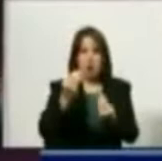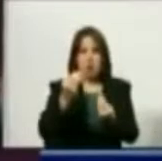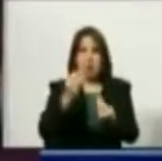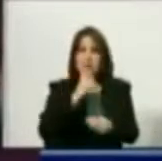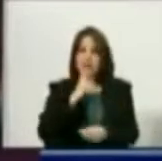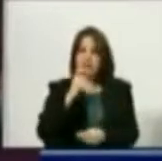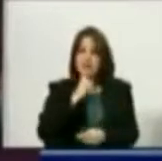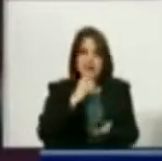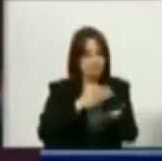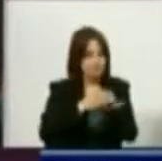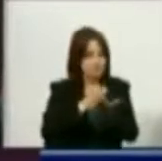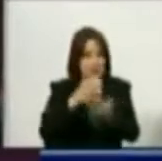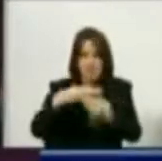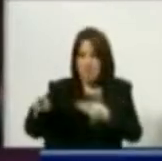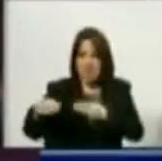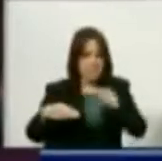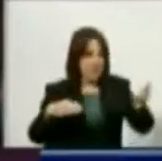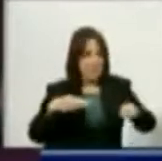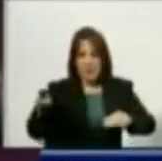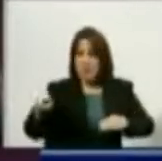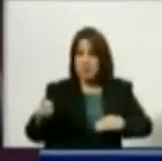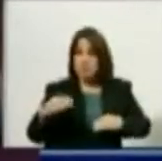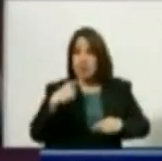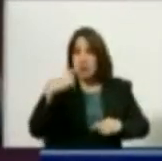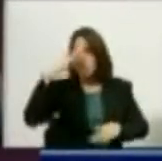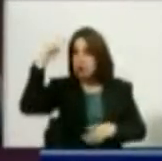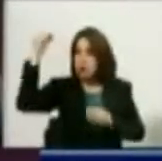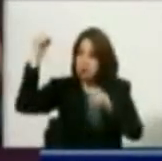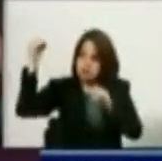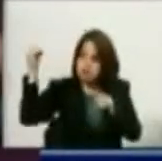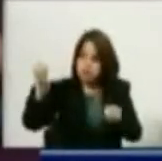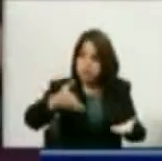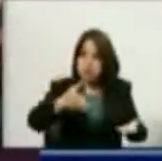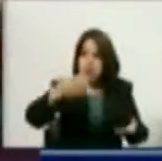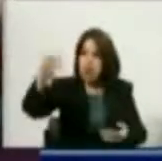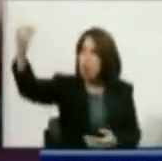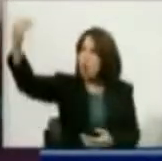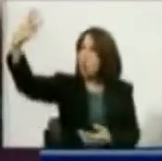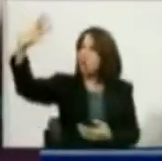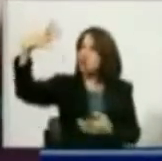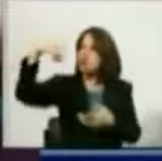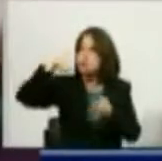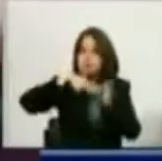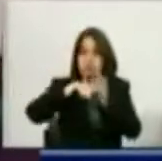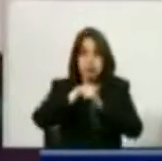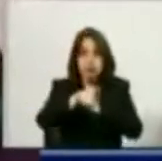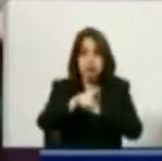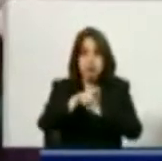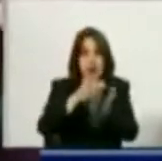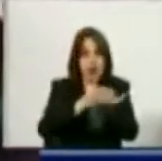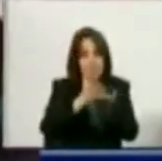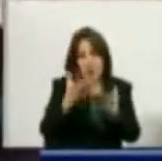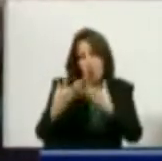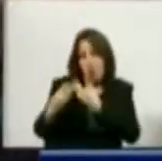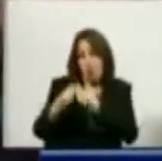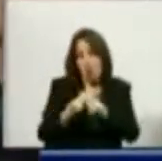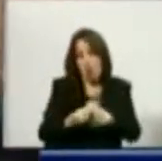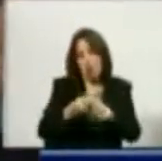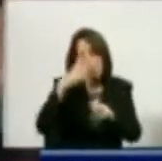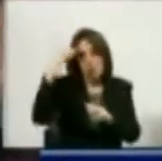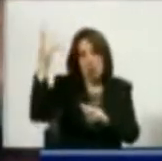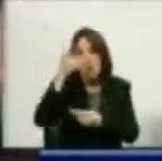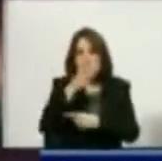dificultades y pidámosle a Dios que nos siga iluminando el camino y que siga con nosotros en la búsqueda